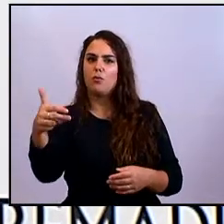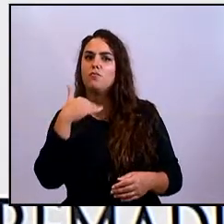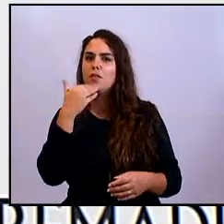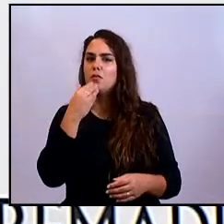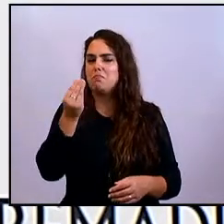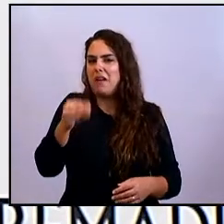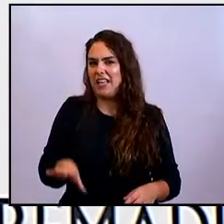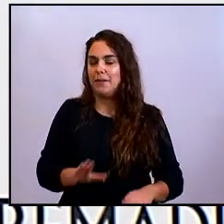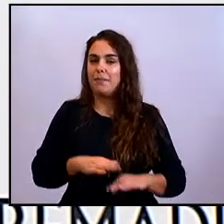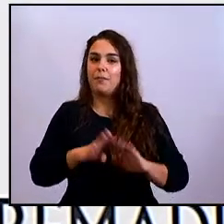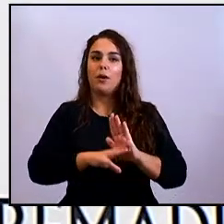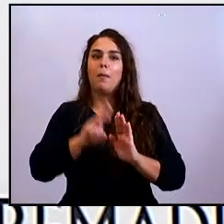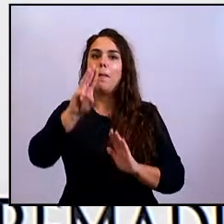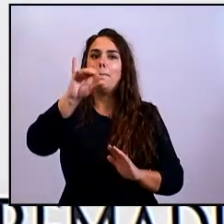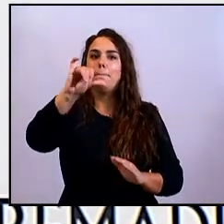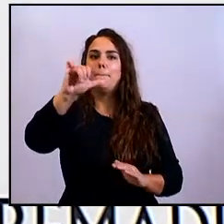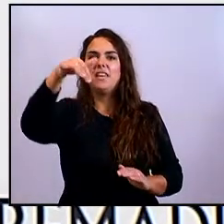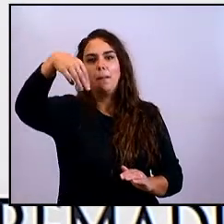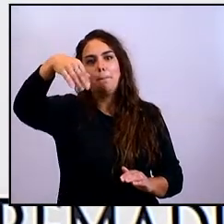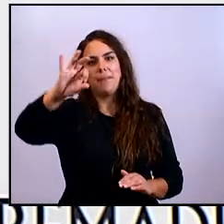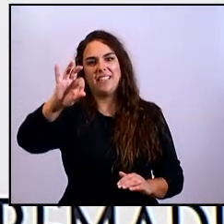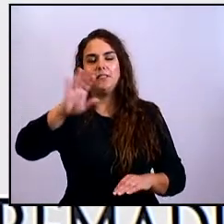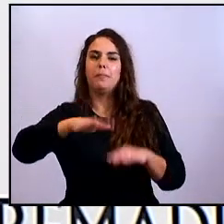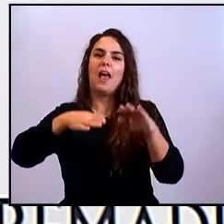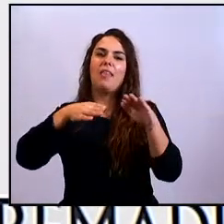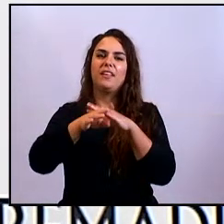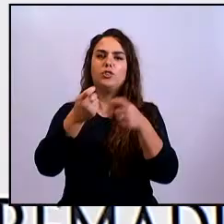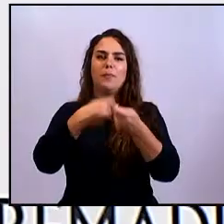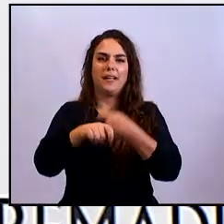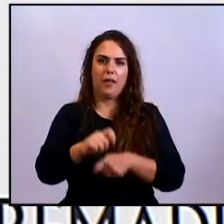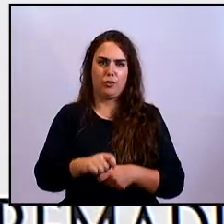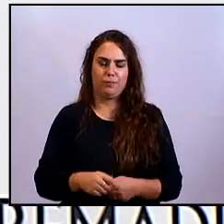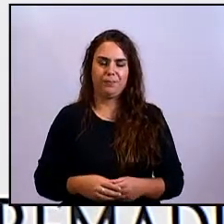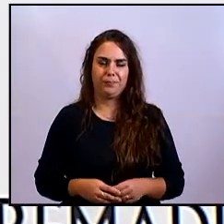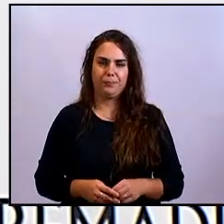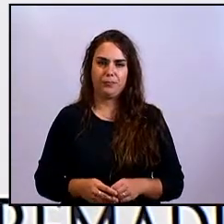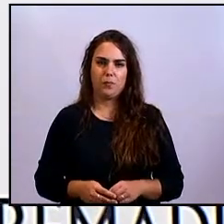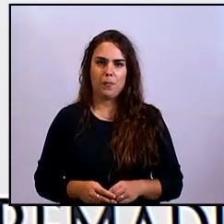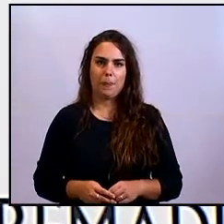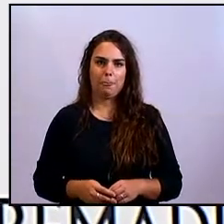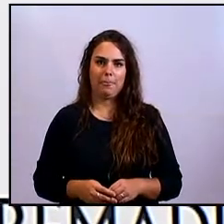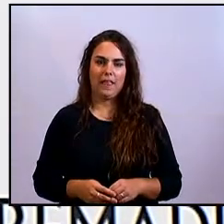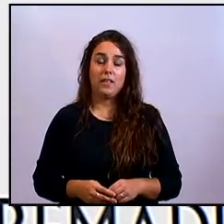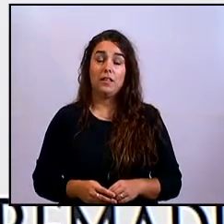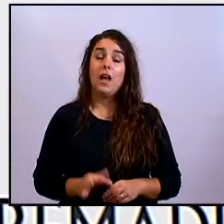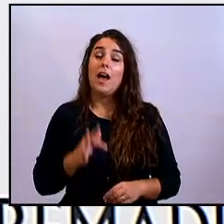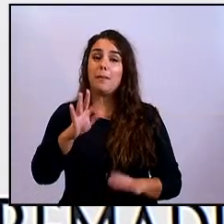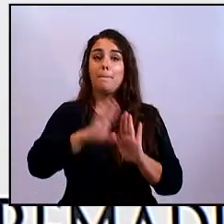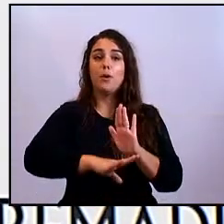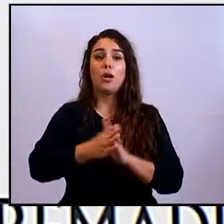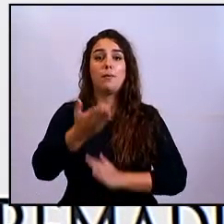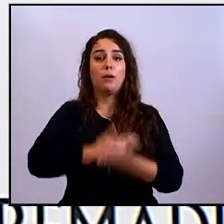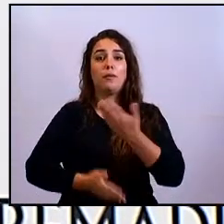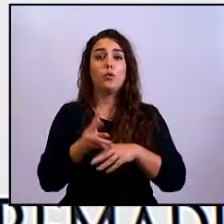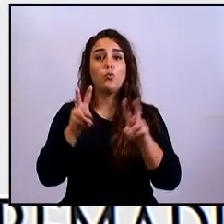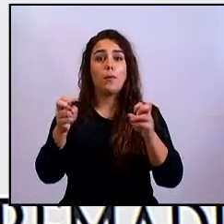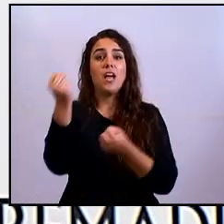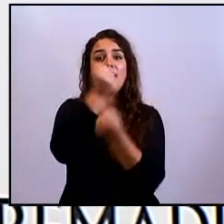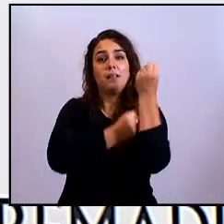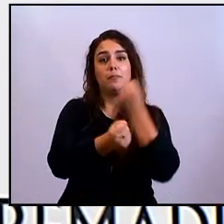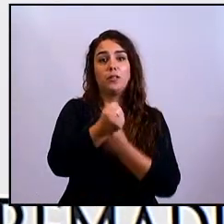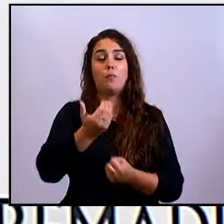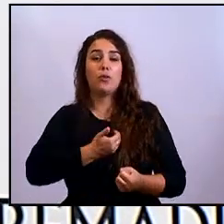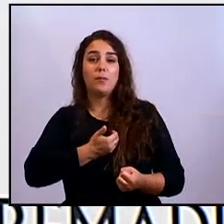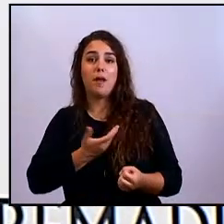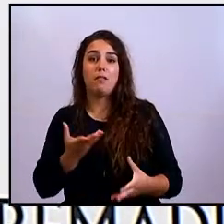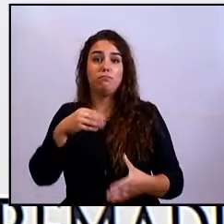de ayuda a pymes para acceso a mercados. Además, incorporamos un nuevo programa de colaboración económico-municipal